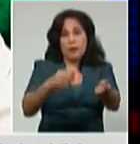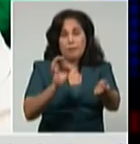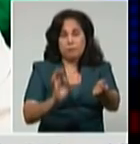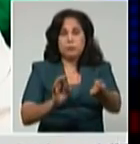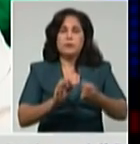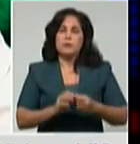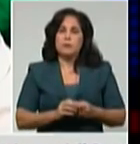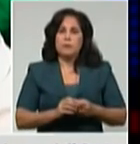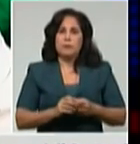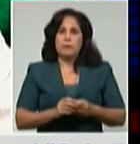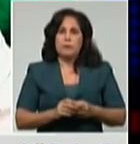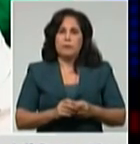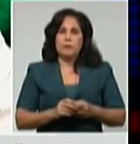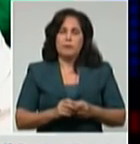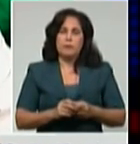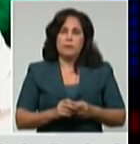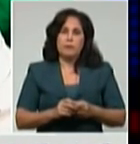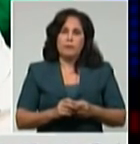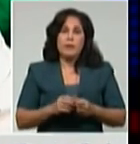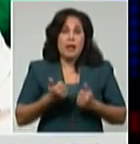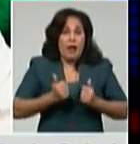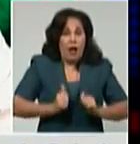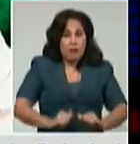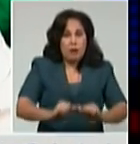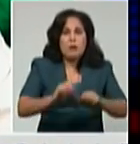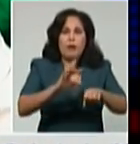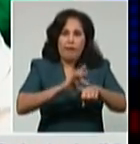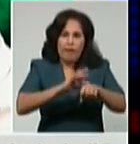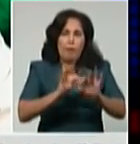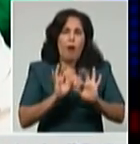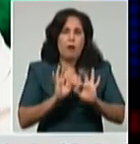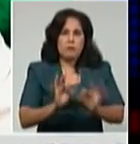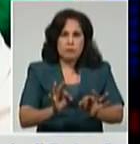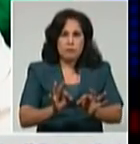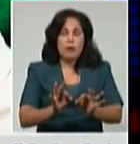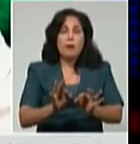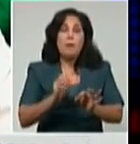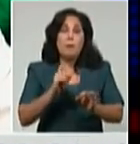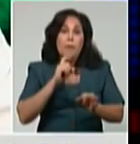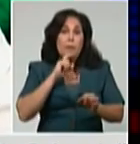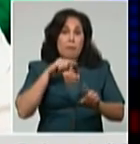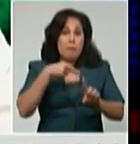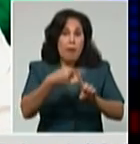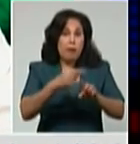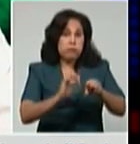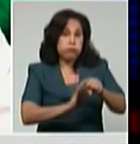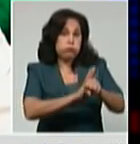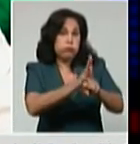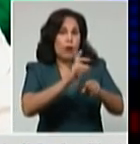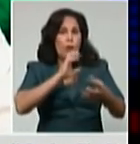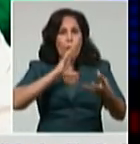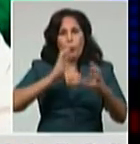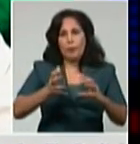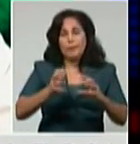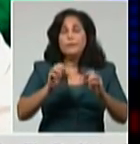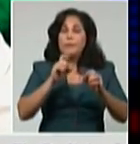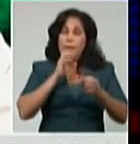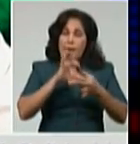eso se nace, se tiene, presentó un grupo de complicaciones, estuvo reportado de